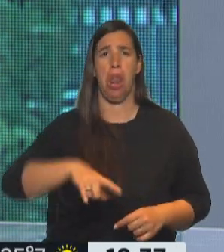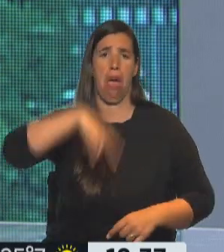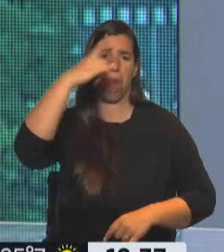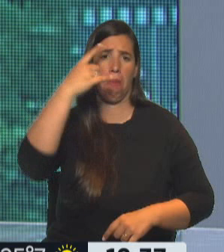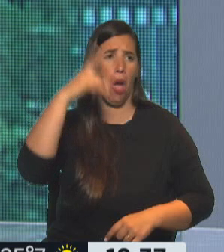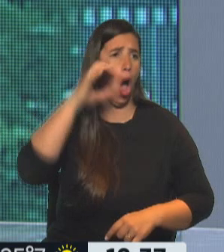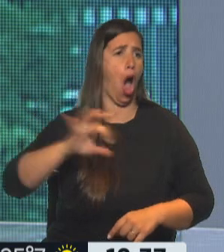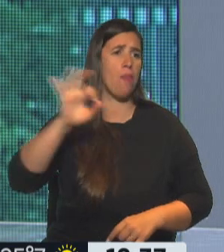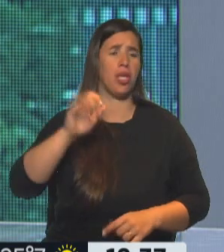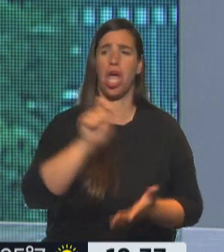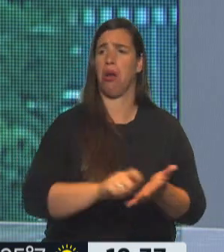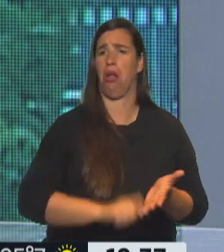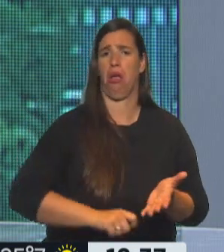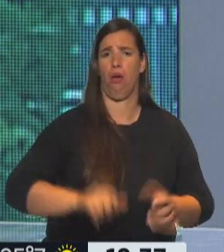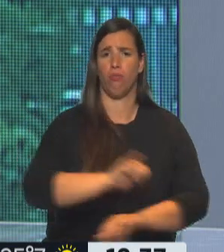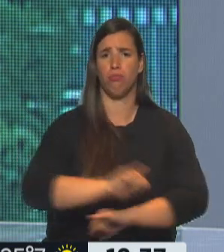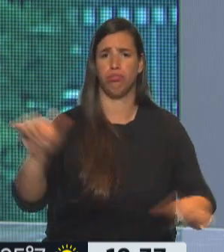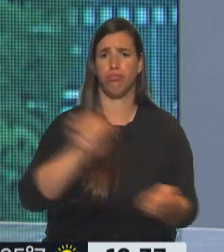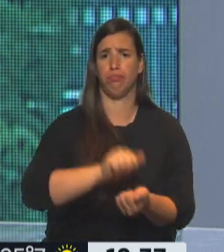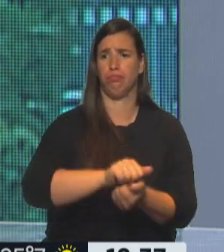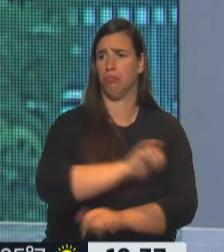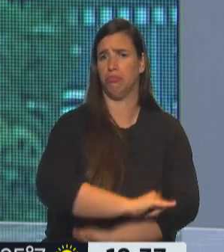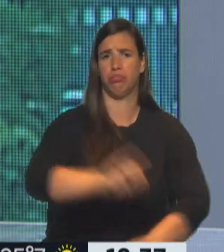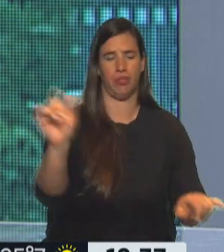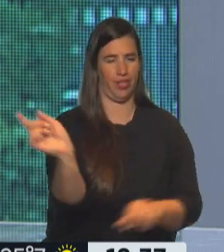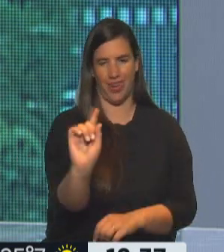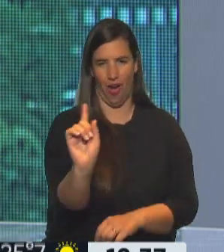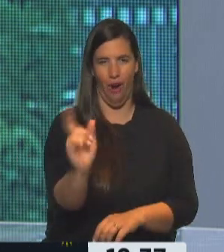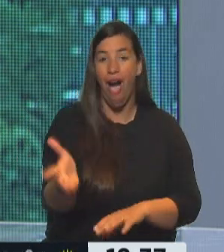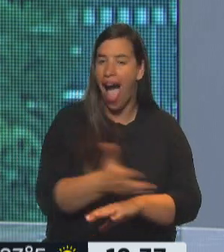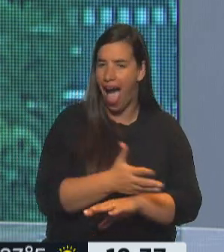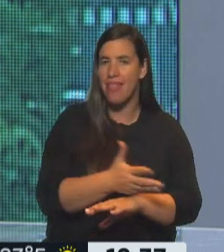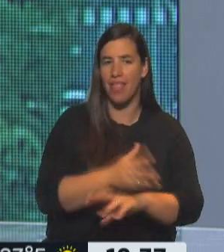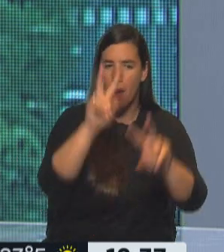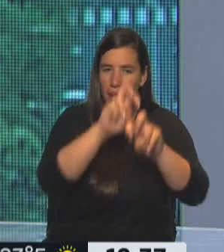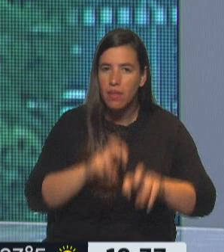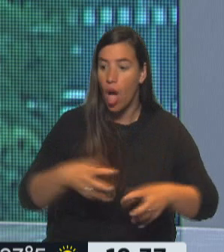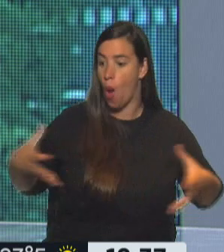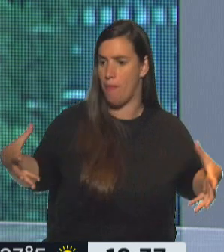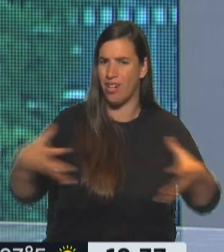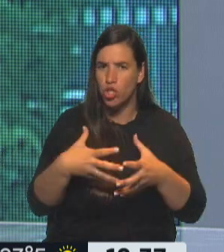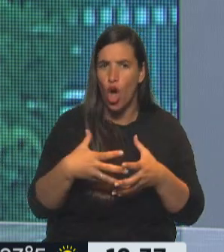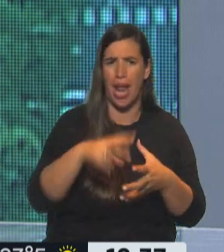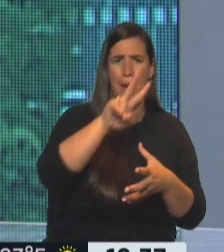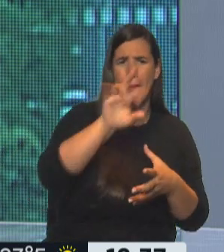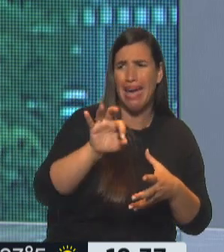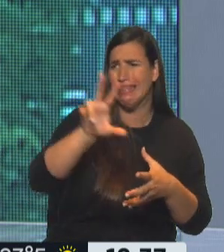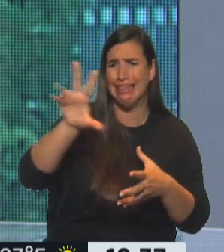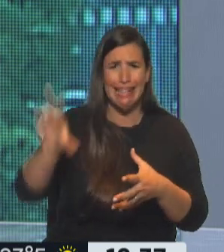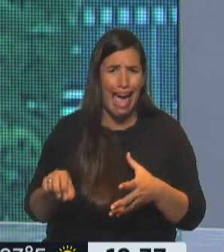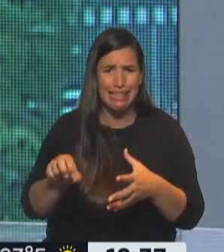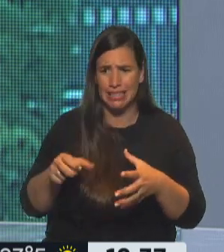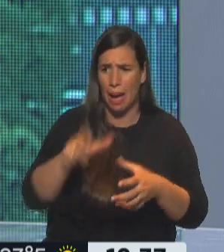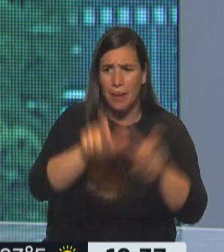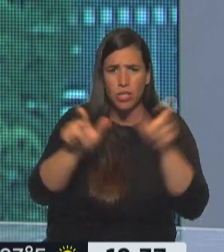la opinión de, a veces, grupos de personas importantes, 20, 30 personas, sí, que revisan lo